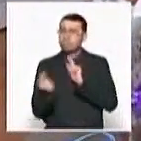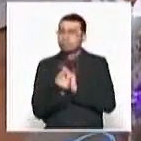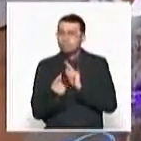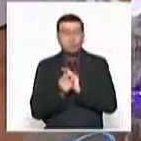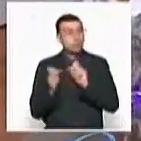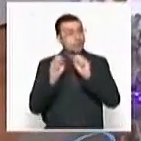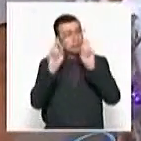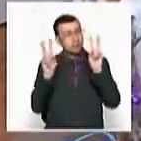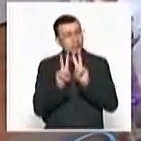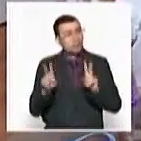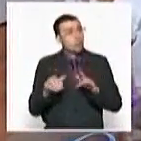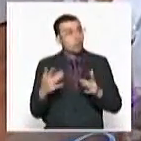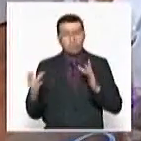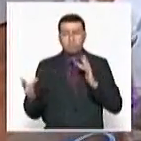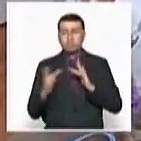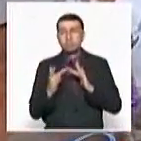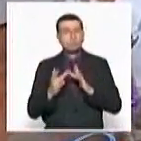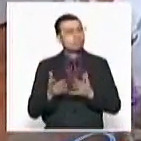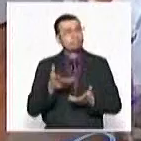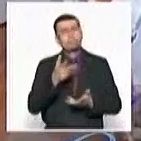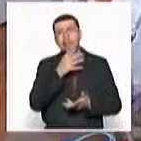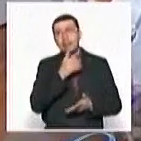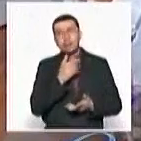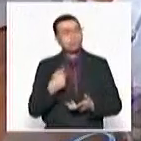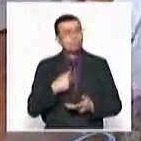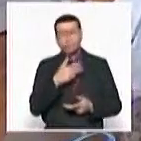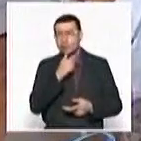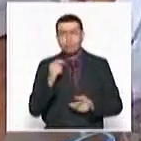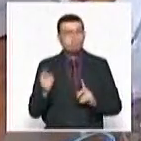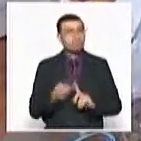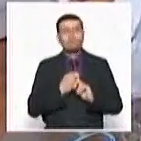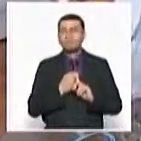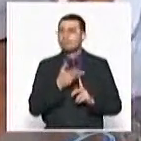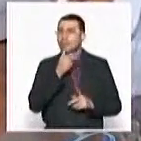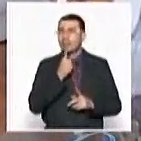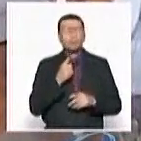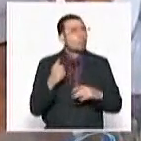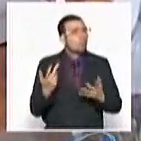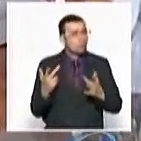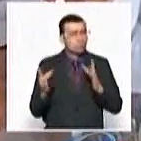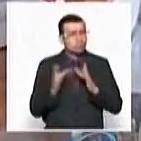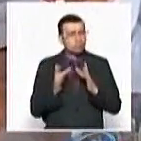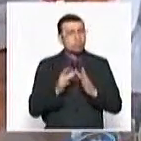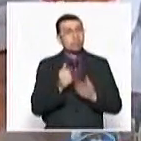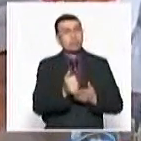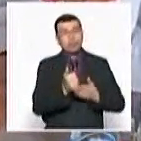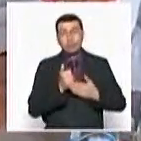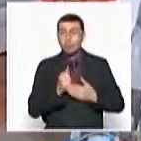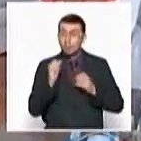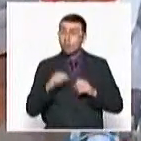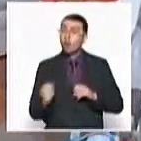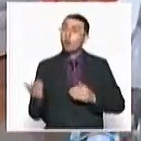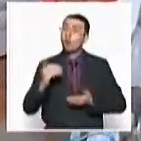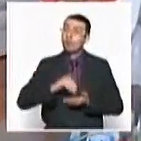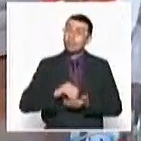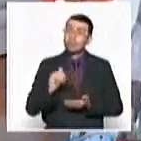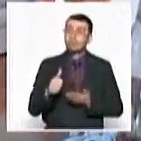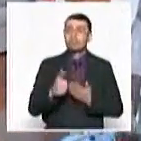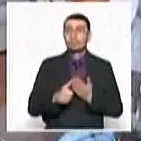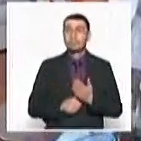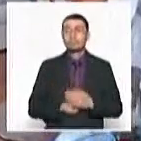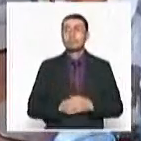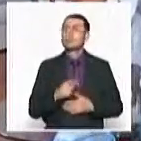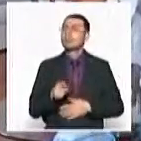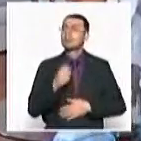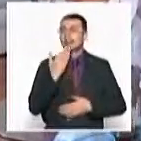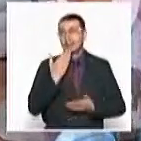intentado, pero no he tenido éxito. Les agradecería mucho que pudieran colaborarme para poder ver de nuevo el programa. Muchas gracias